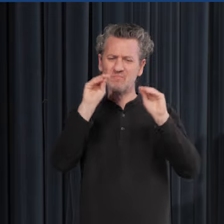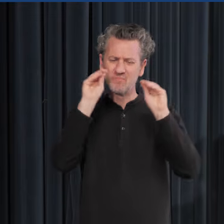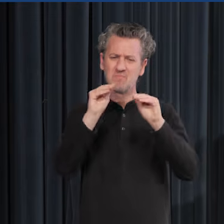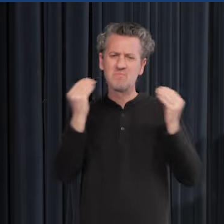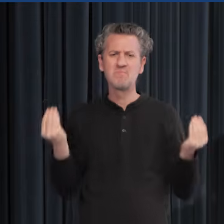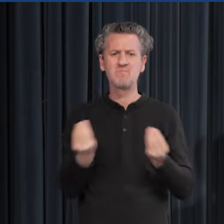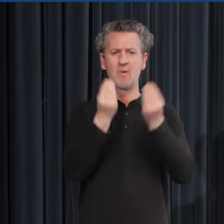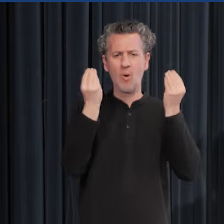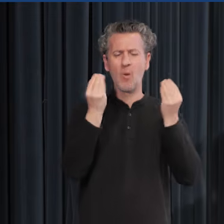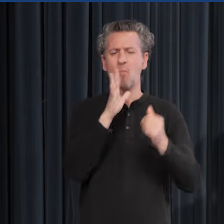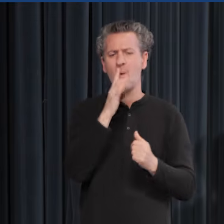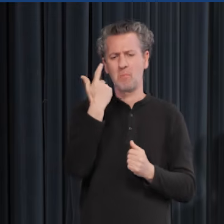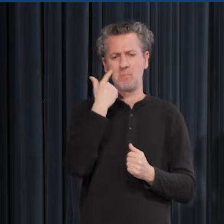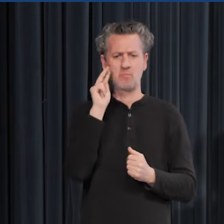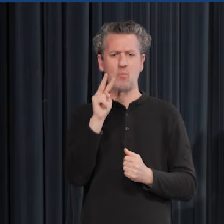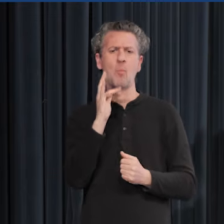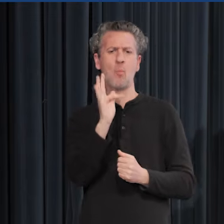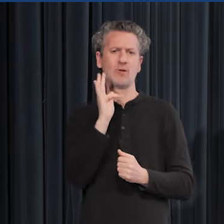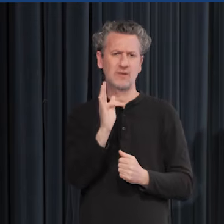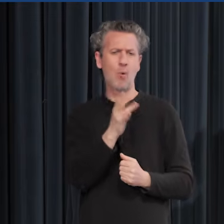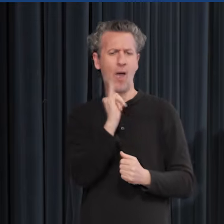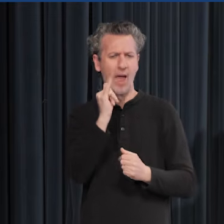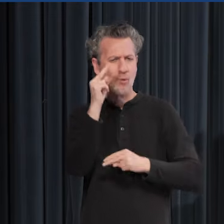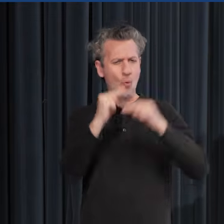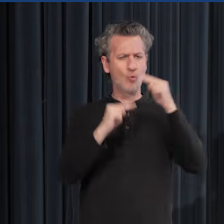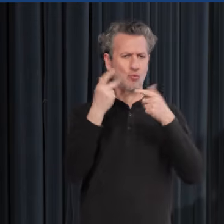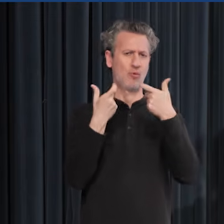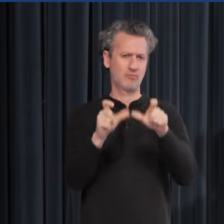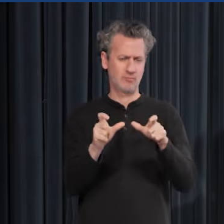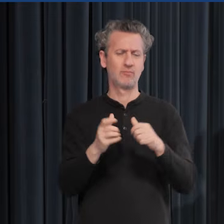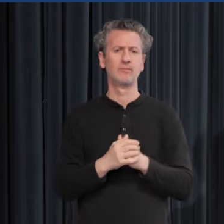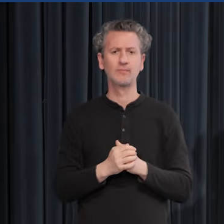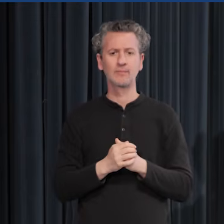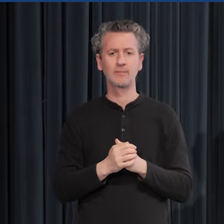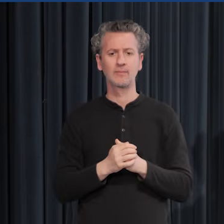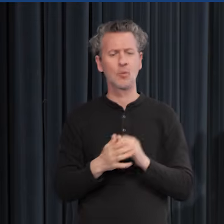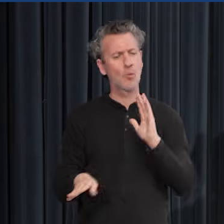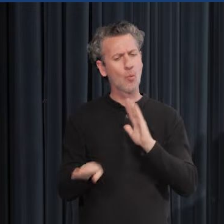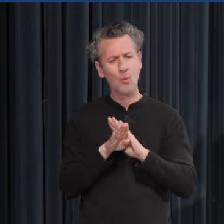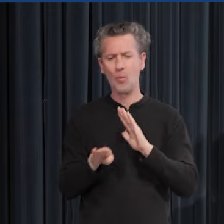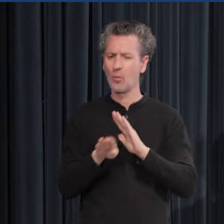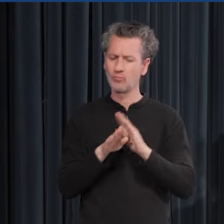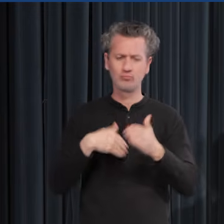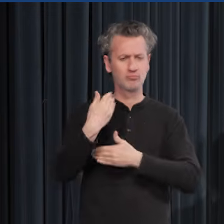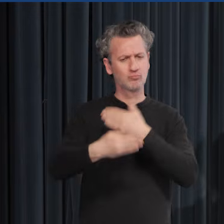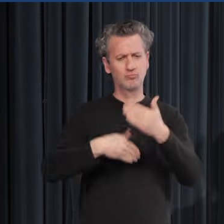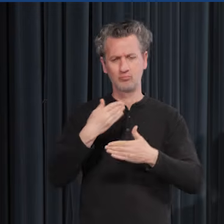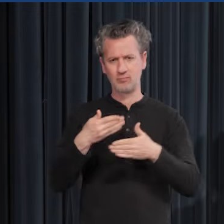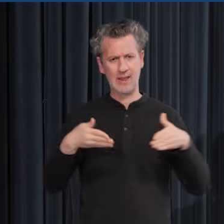vean las bondades del sector de la construcción y que sigamos en